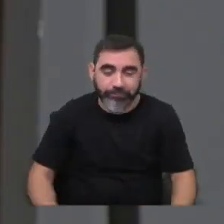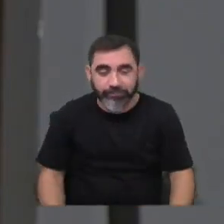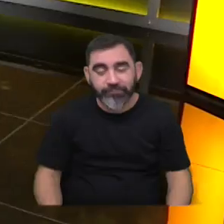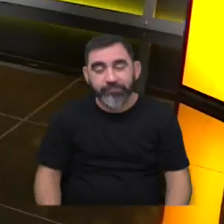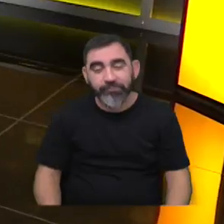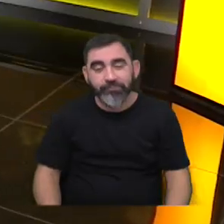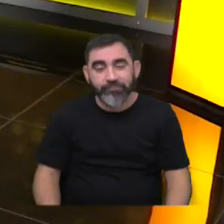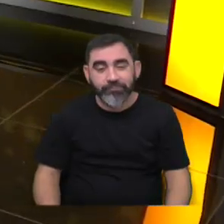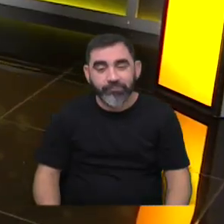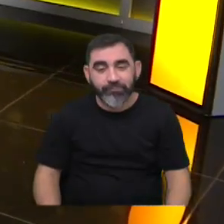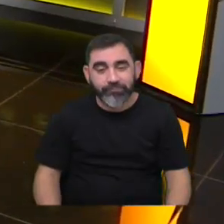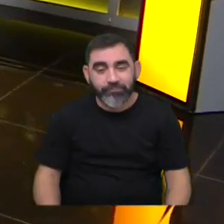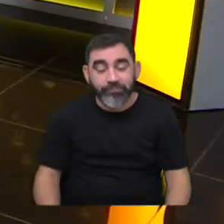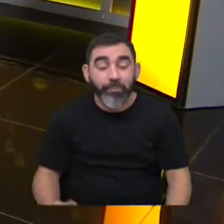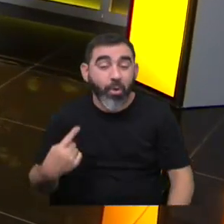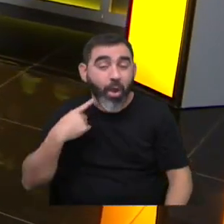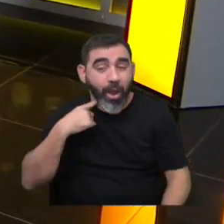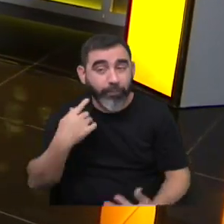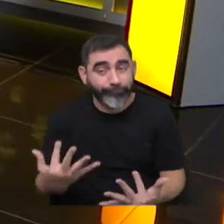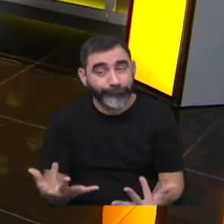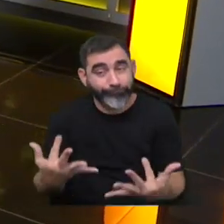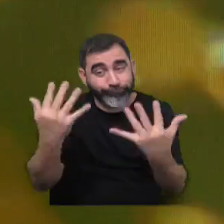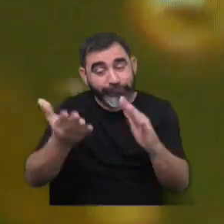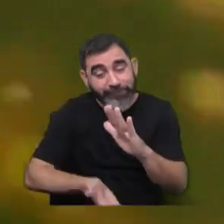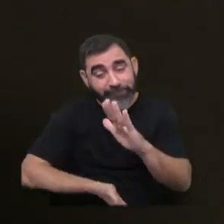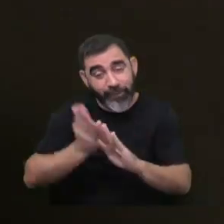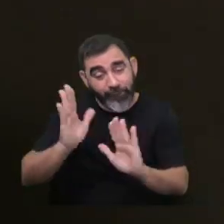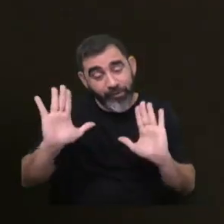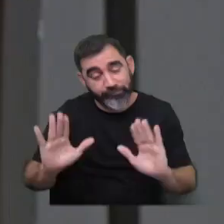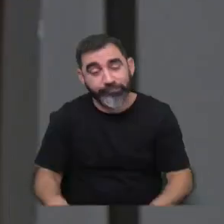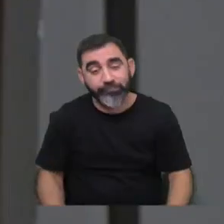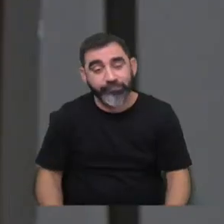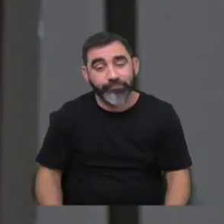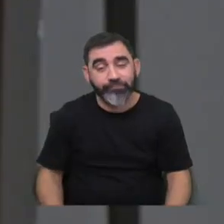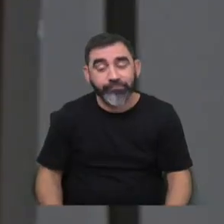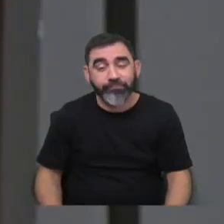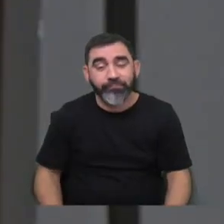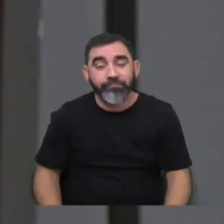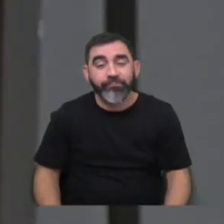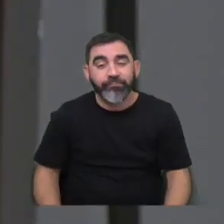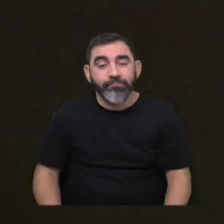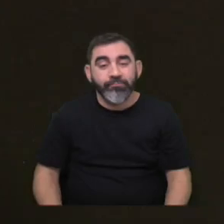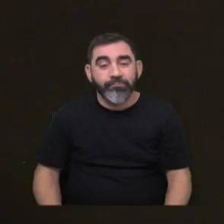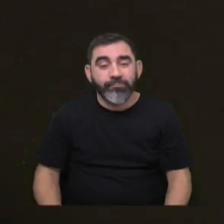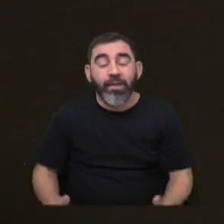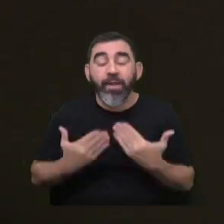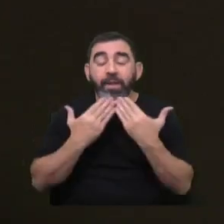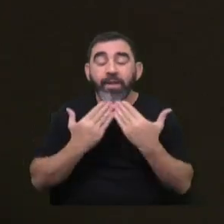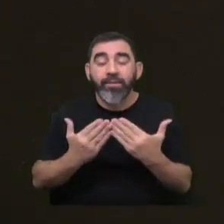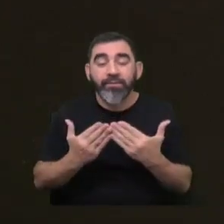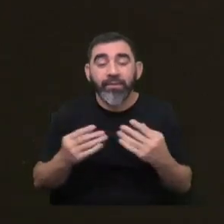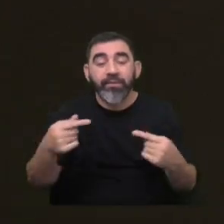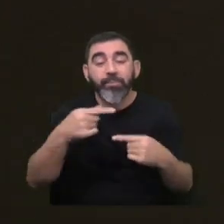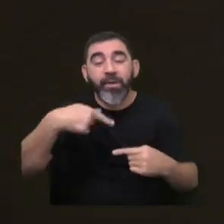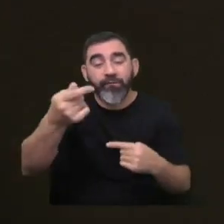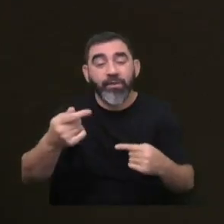que... Sí, pero mientras tanto se arriesgan a... Aparte... exactamente, después no se quejen, si el gas se va, no se quejen. Gracias, Danila. Hasta la semana que viene. Hasta la